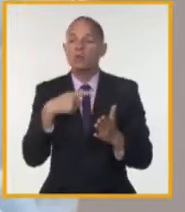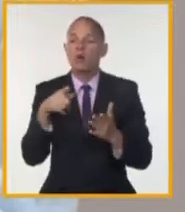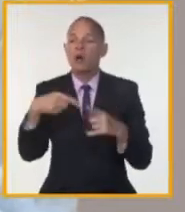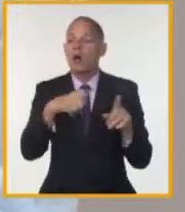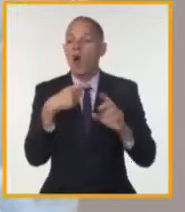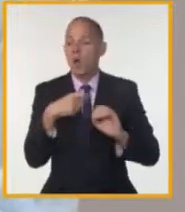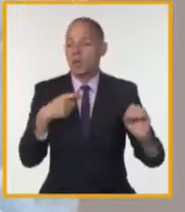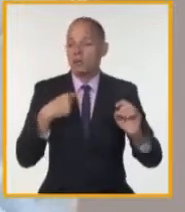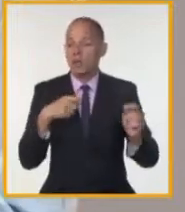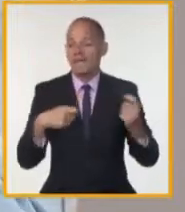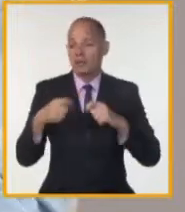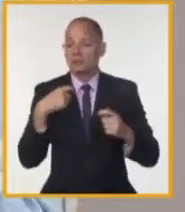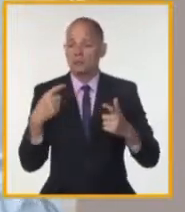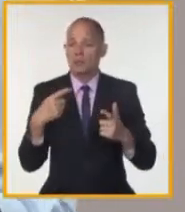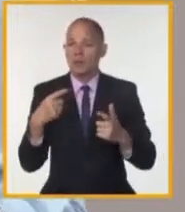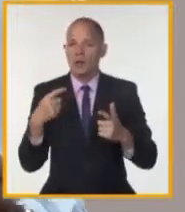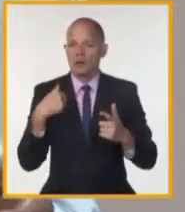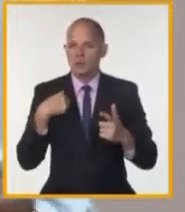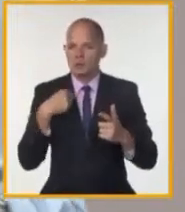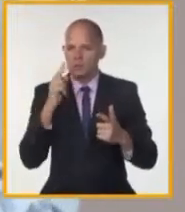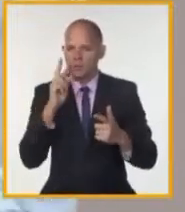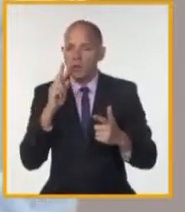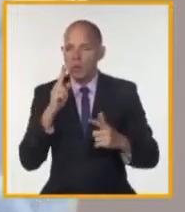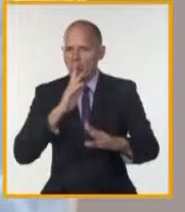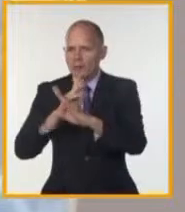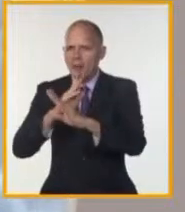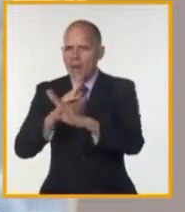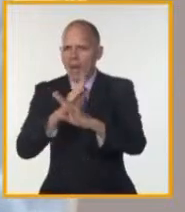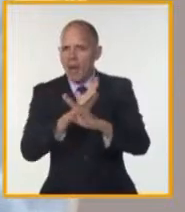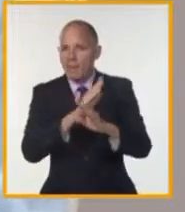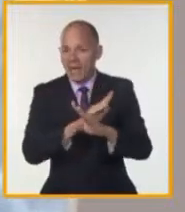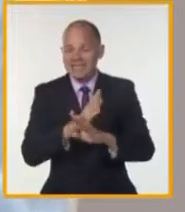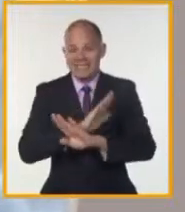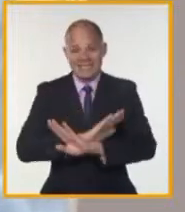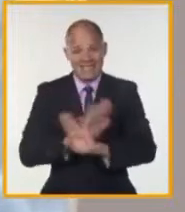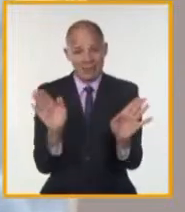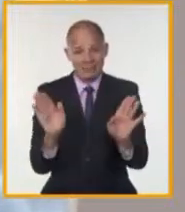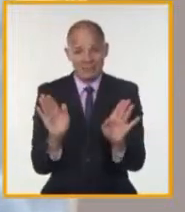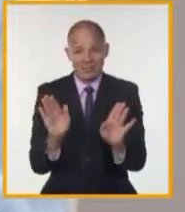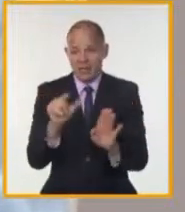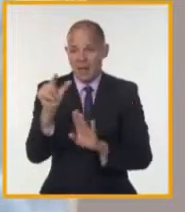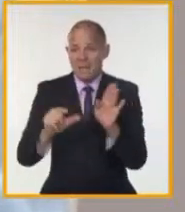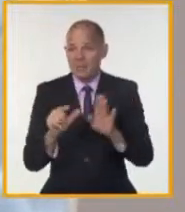que sí se ha reducido. De todas formas, va a ser material mañana, seguro,